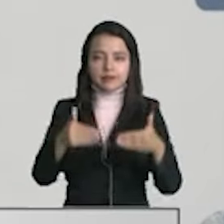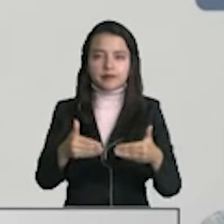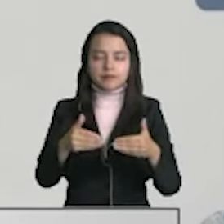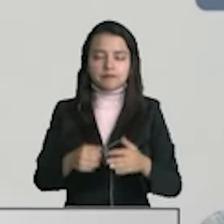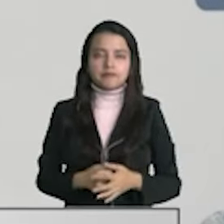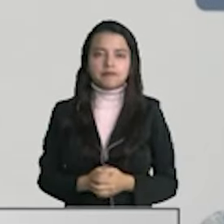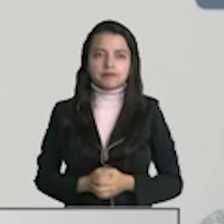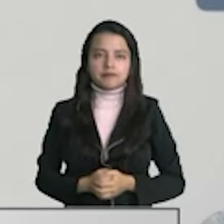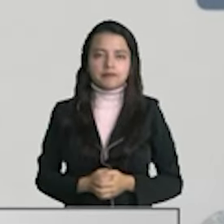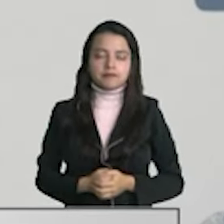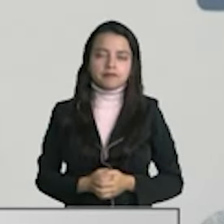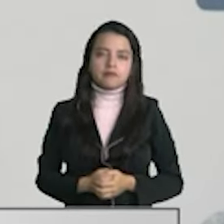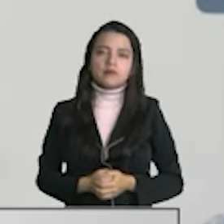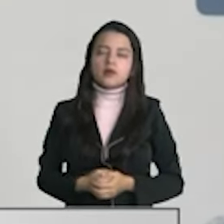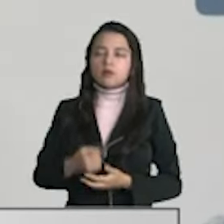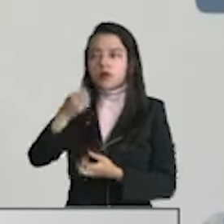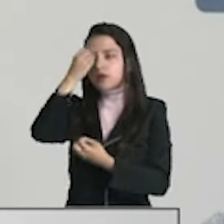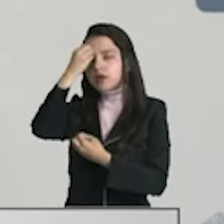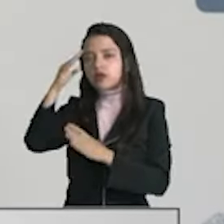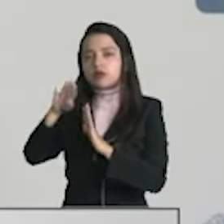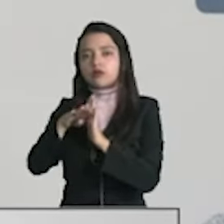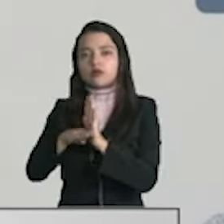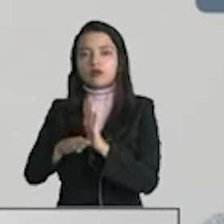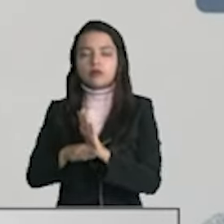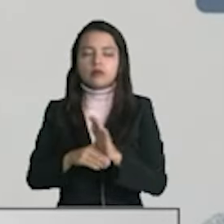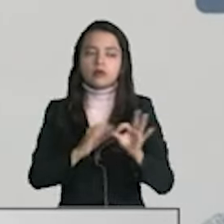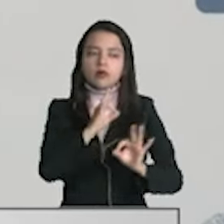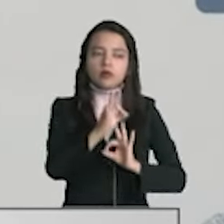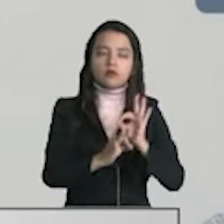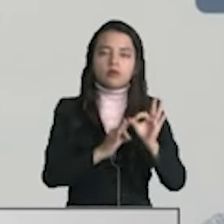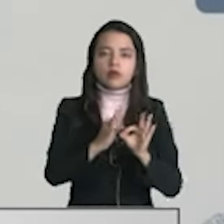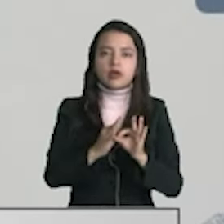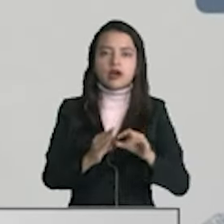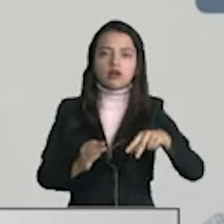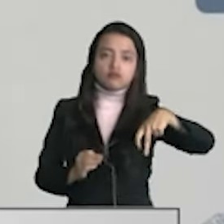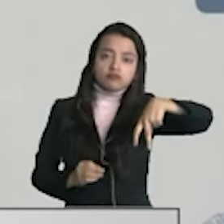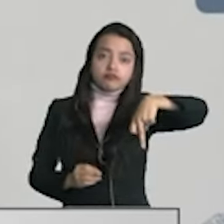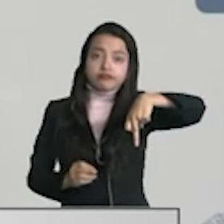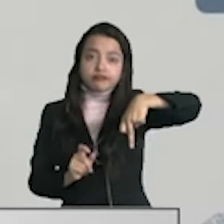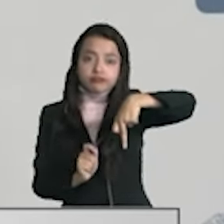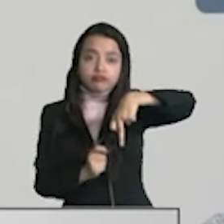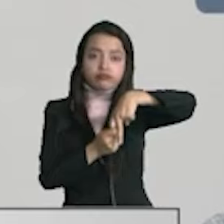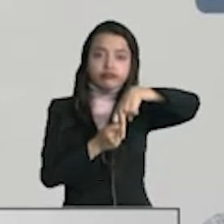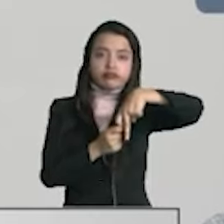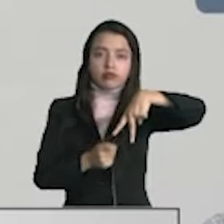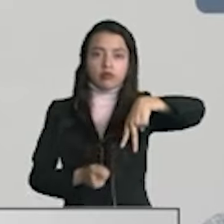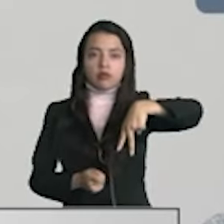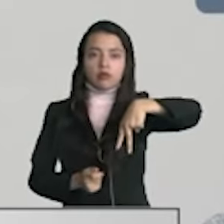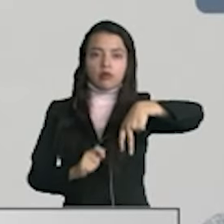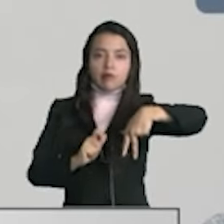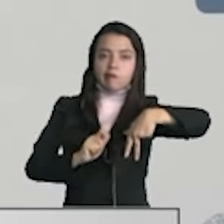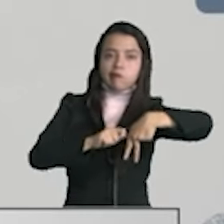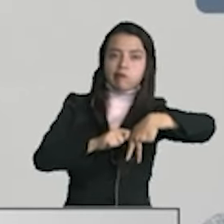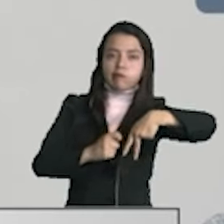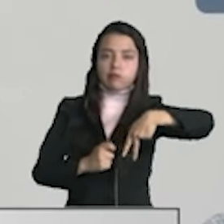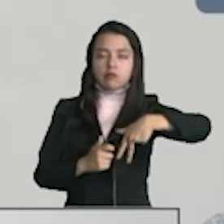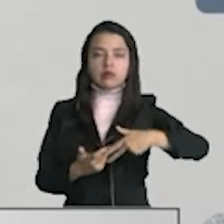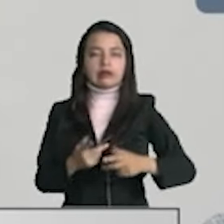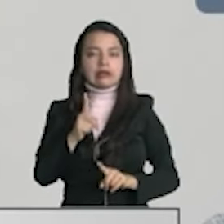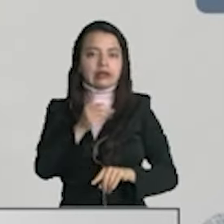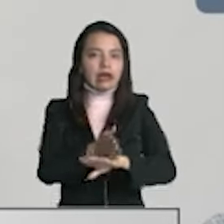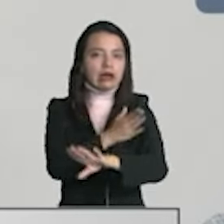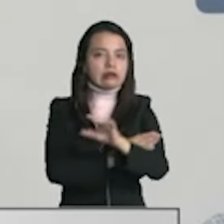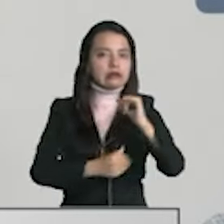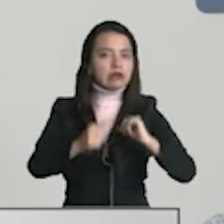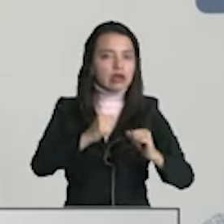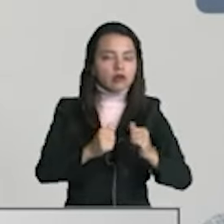de estos exintegrantes de la guerrilla en prótesis. Allí estarán instalando estas prótesis a todos los exintegrantes de las FARC que resultaron